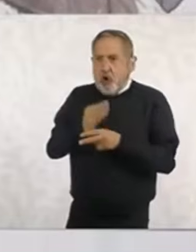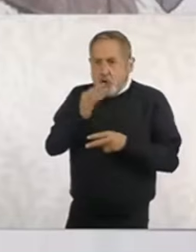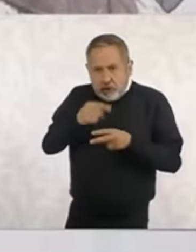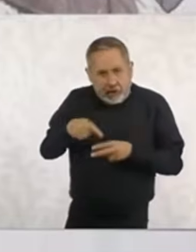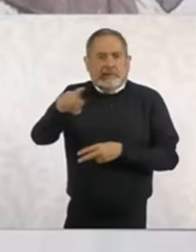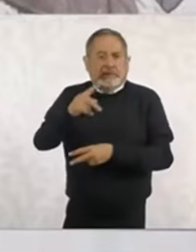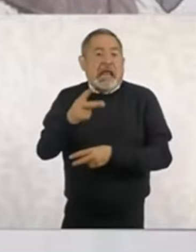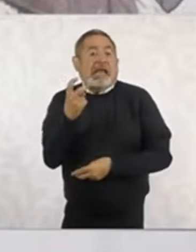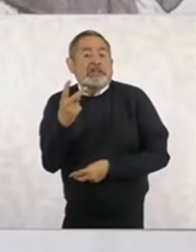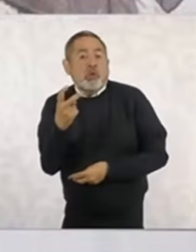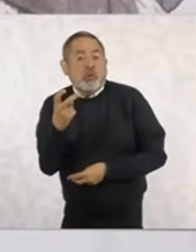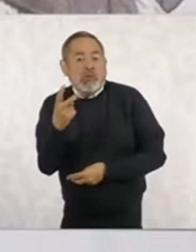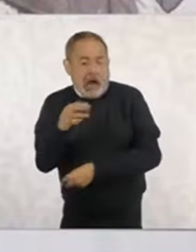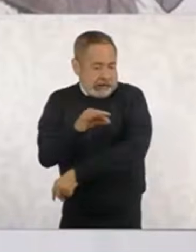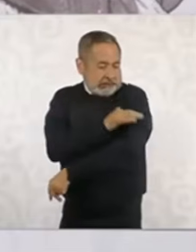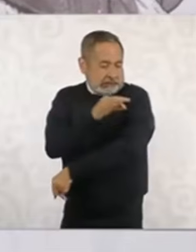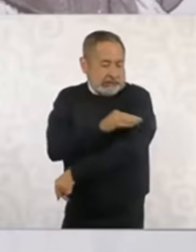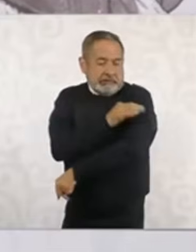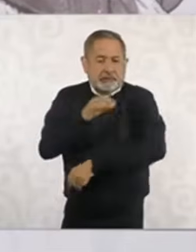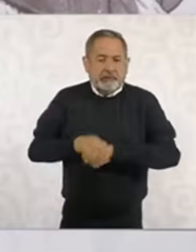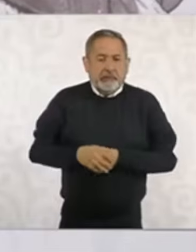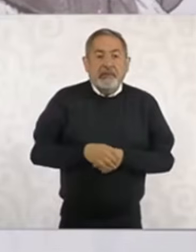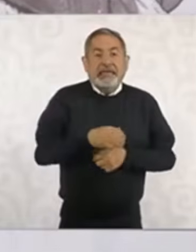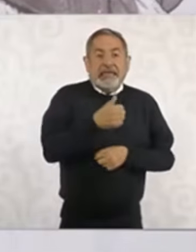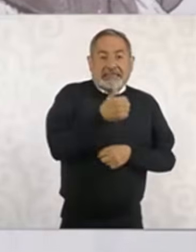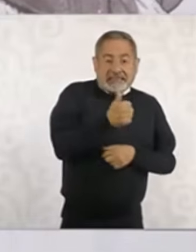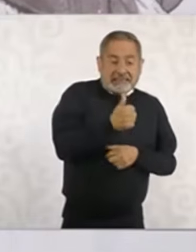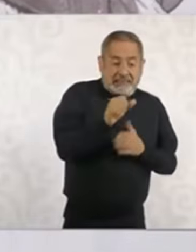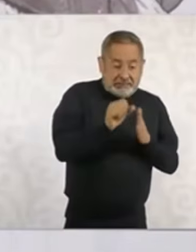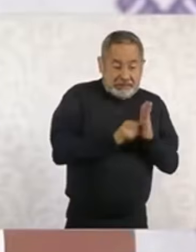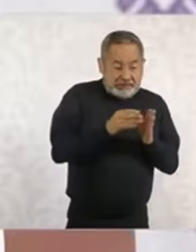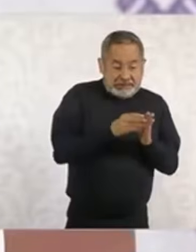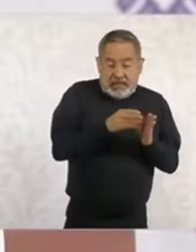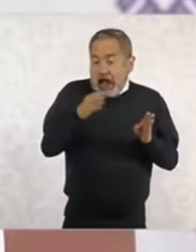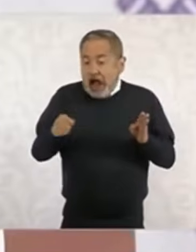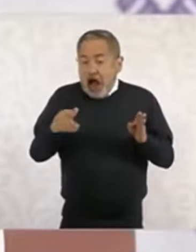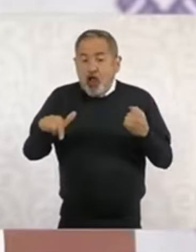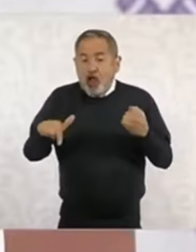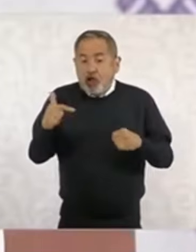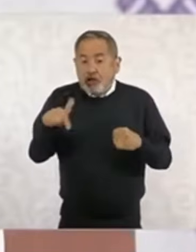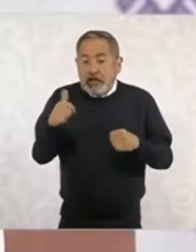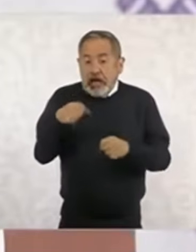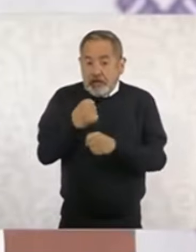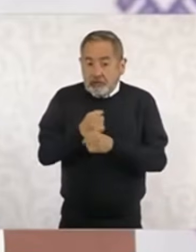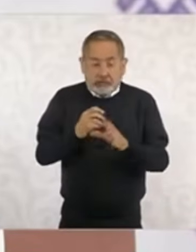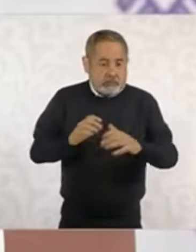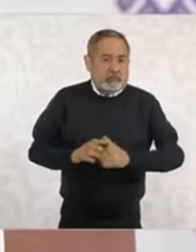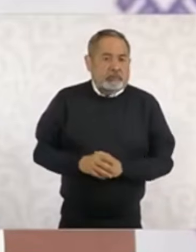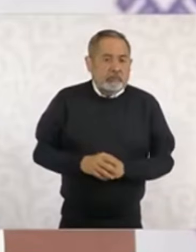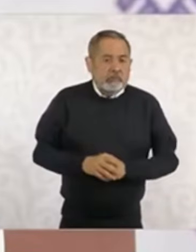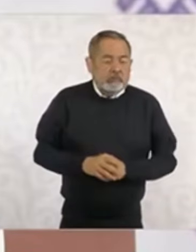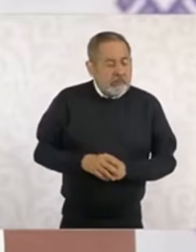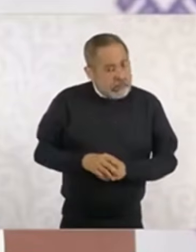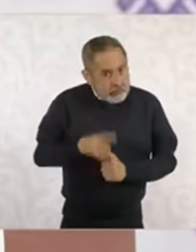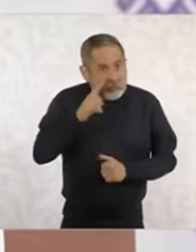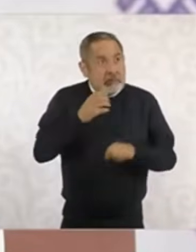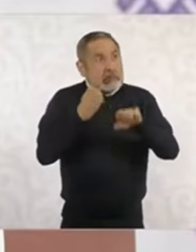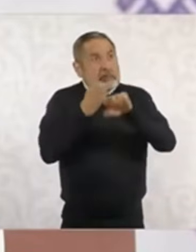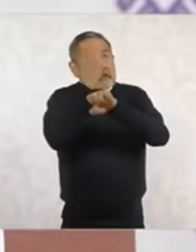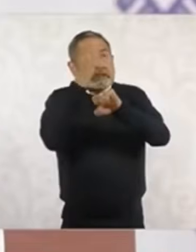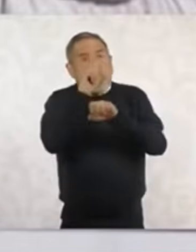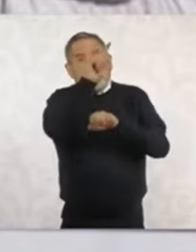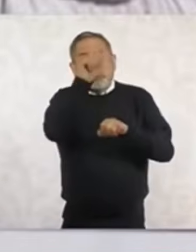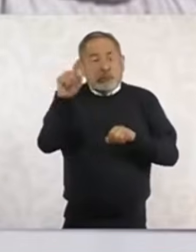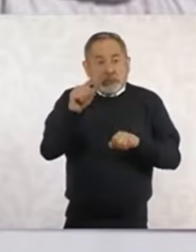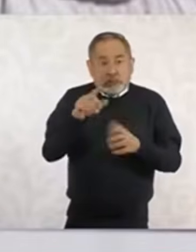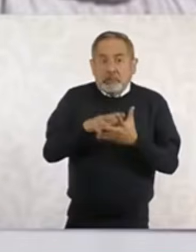Esto es de los 6 meses a los 12 años. Como hay estados en donde hay mayor brote, pues también se